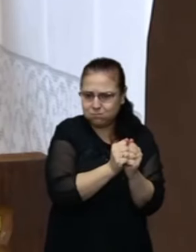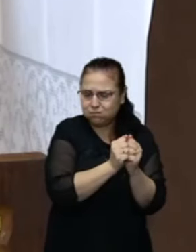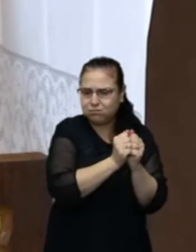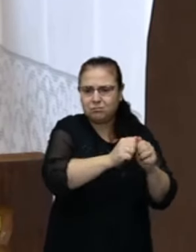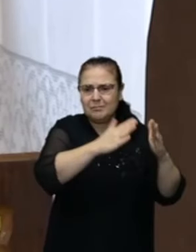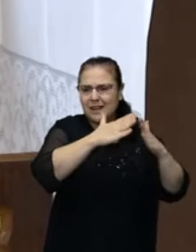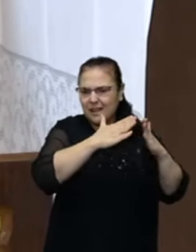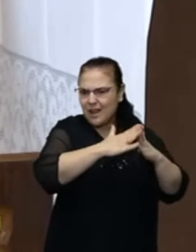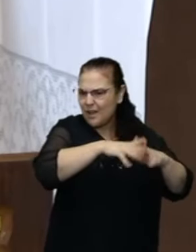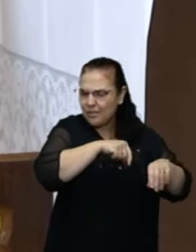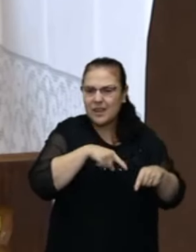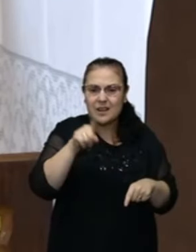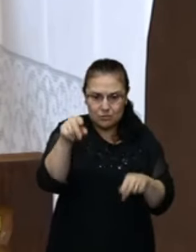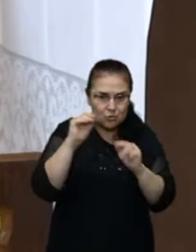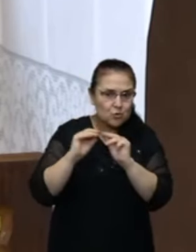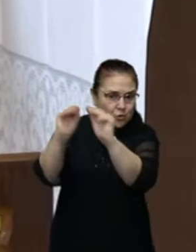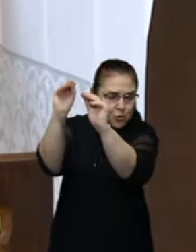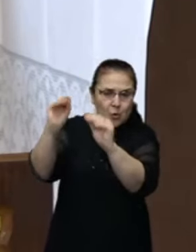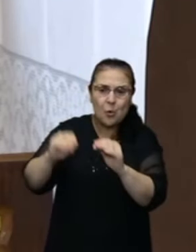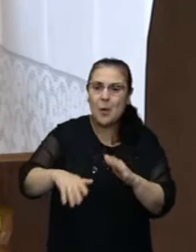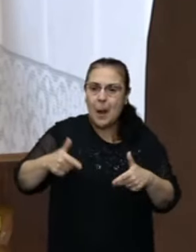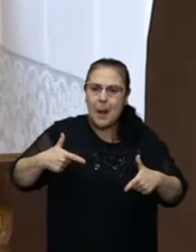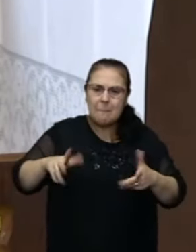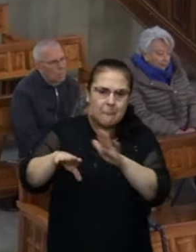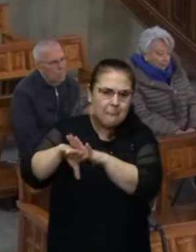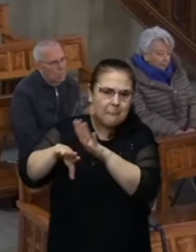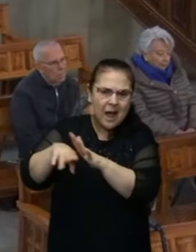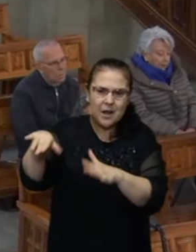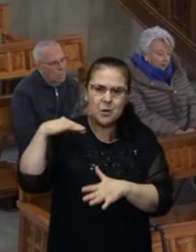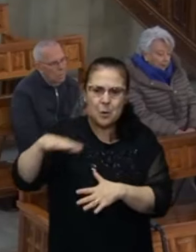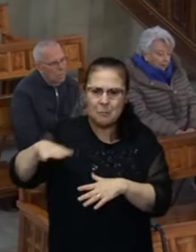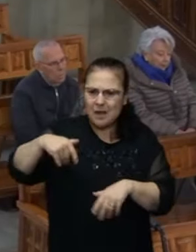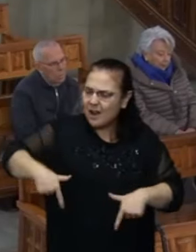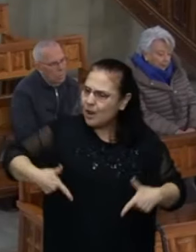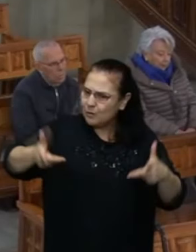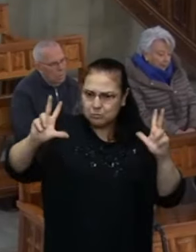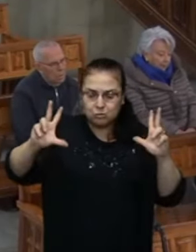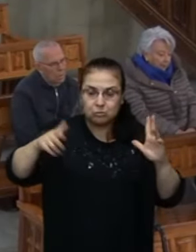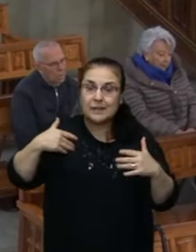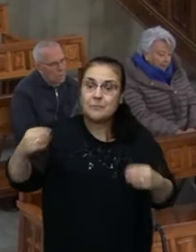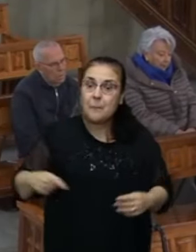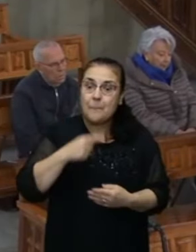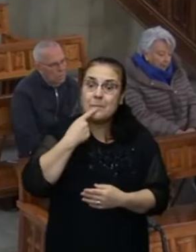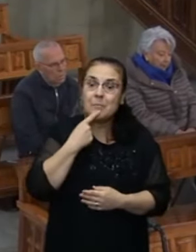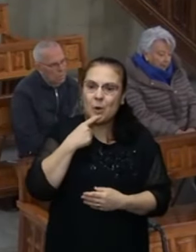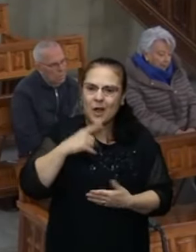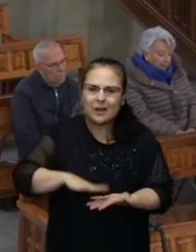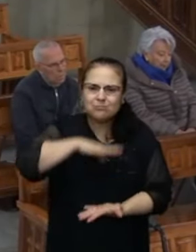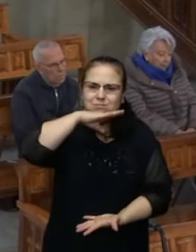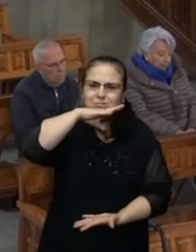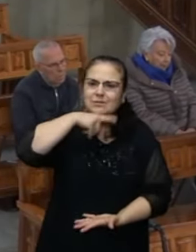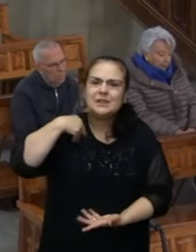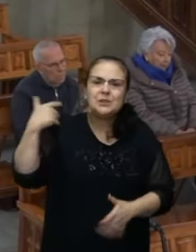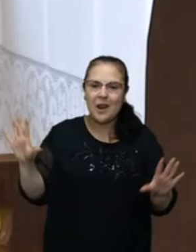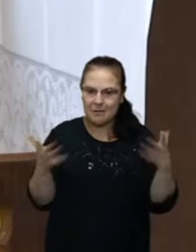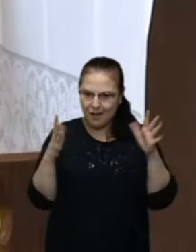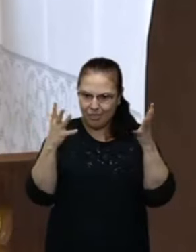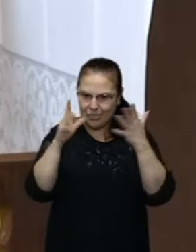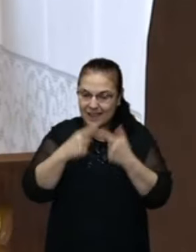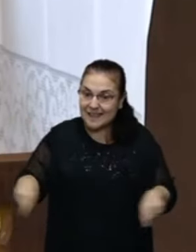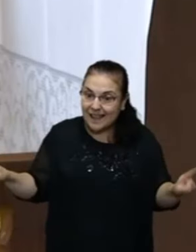Dios mío, líbrame de la mano perversa. Que se llene mi boca de tu alabanza y así cantaré tu